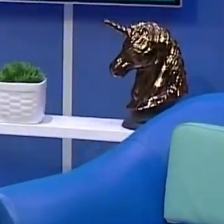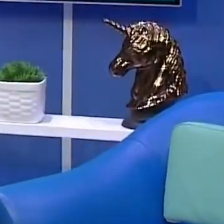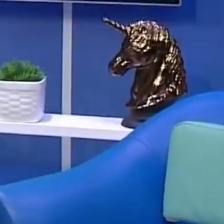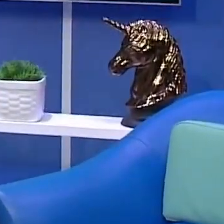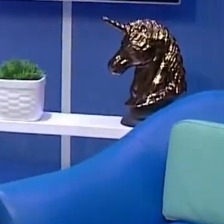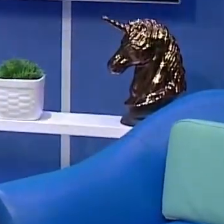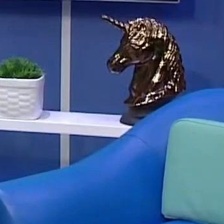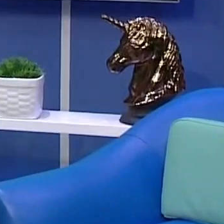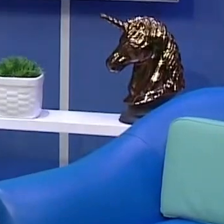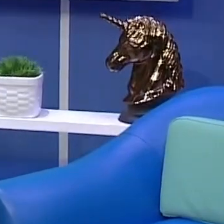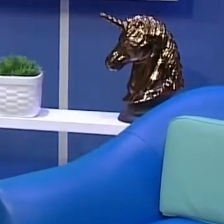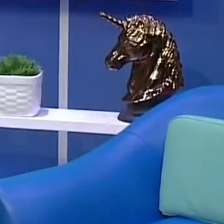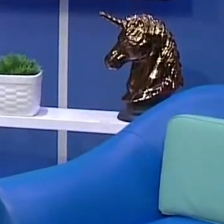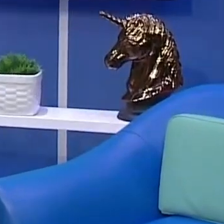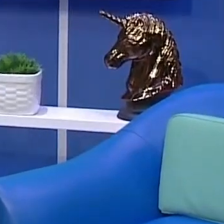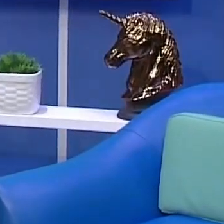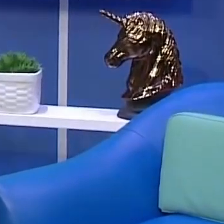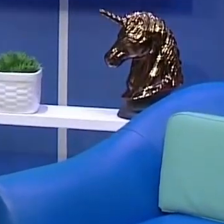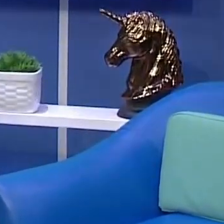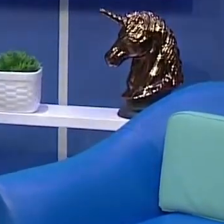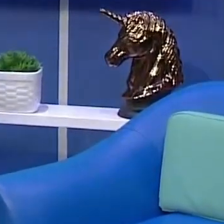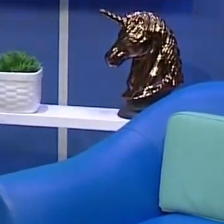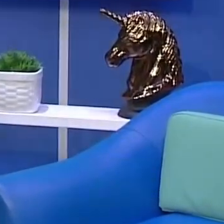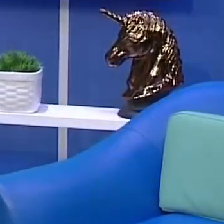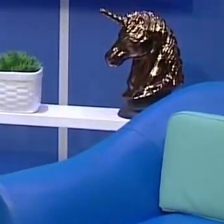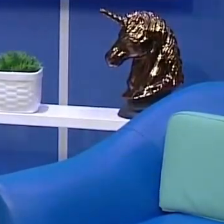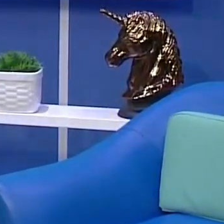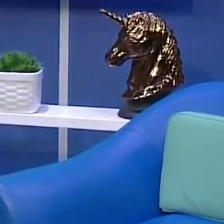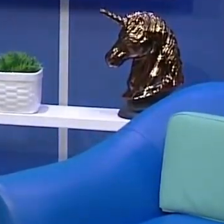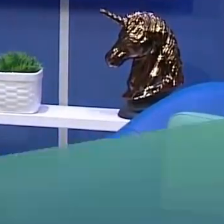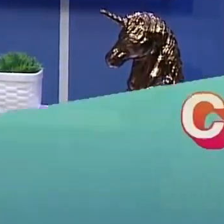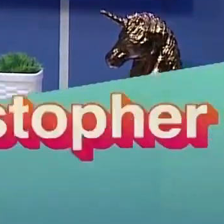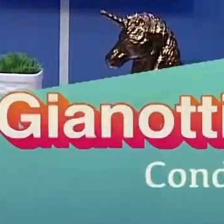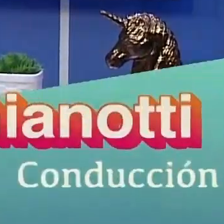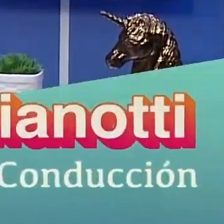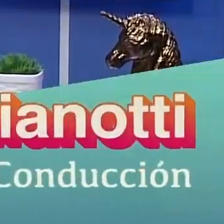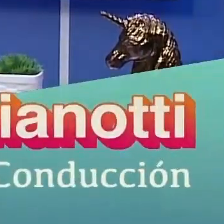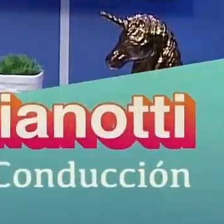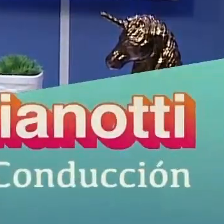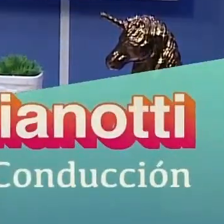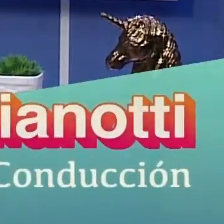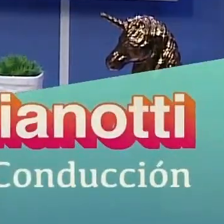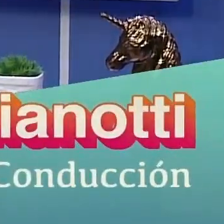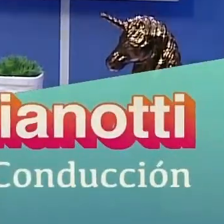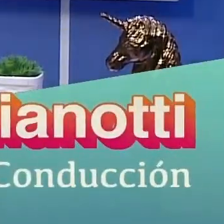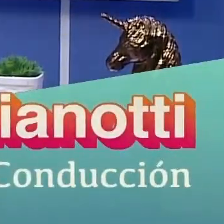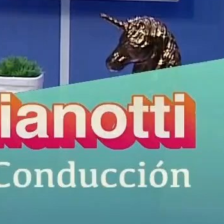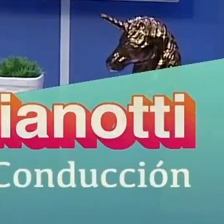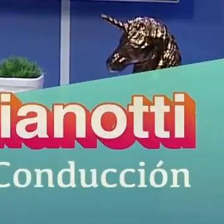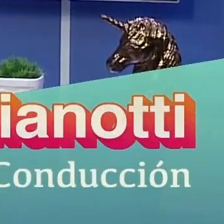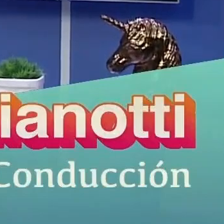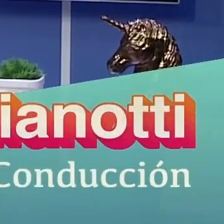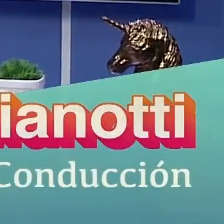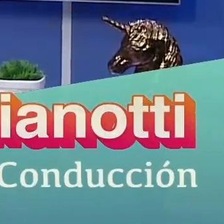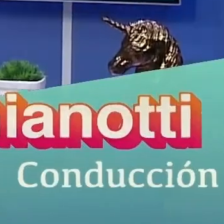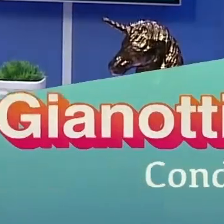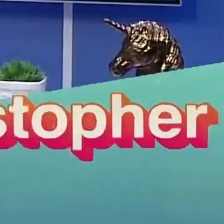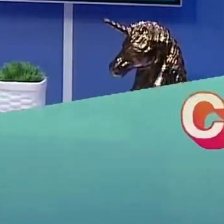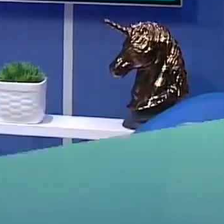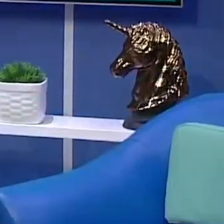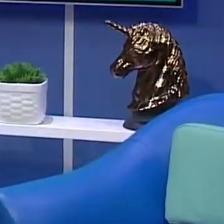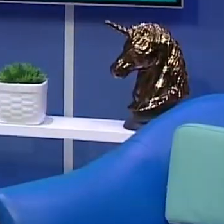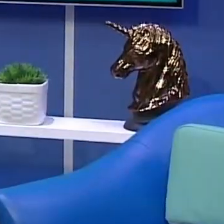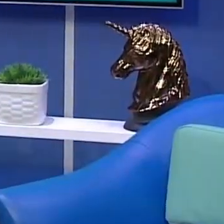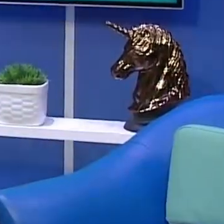Bueno, ayer nos adelantamos a las celebraciones del Día del Chicharrón, un plato tan peruano, esa manera que tenemos de prepararla.